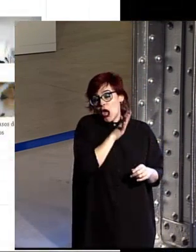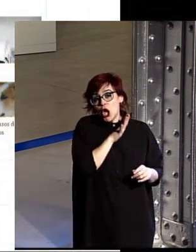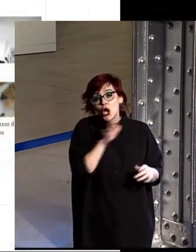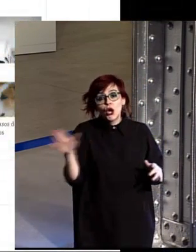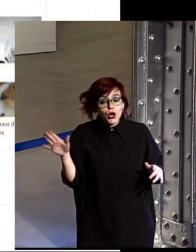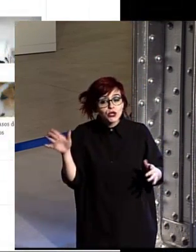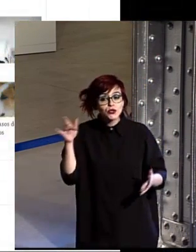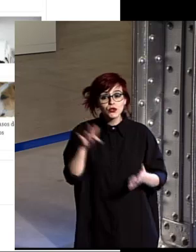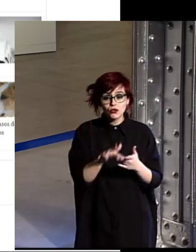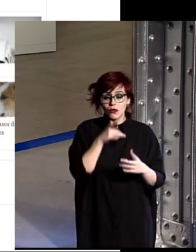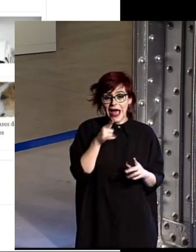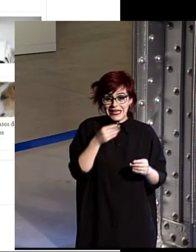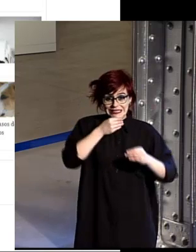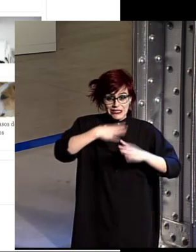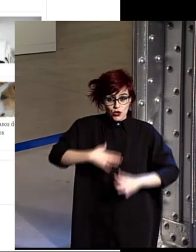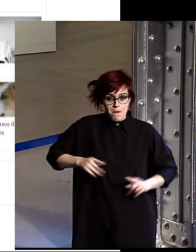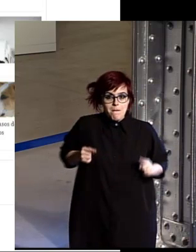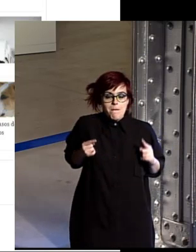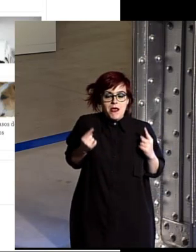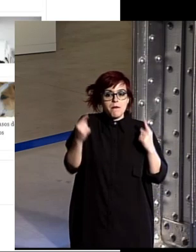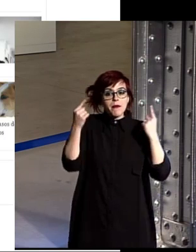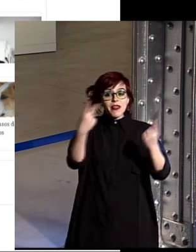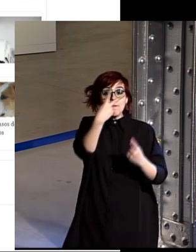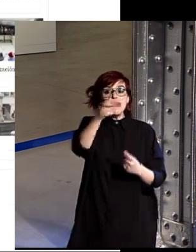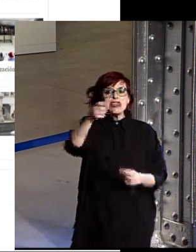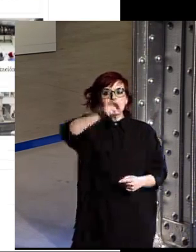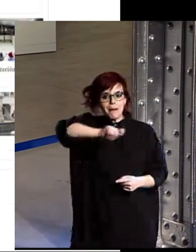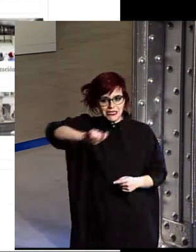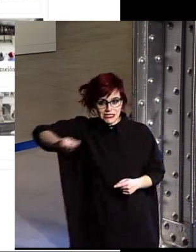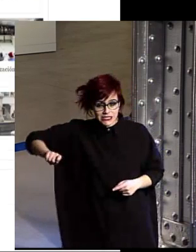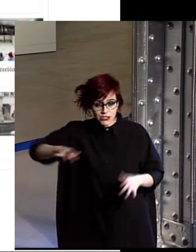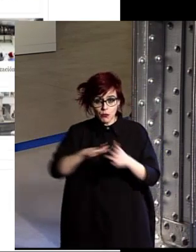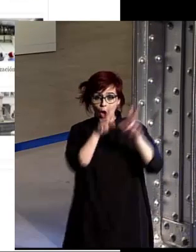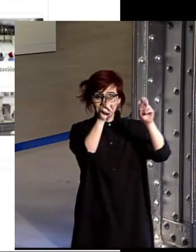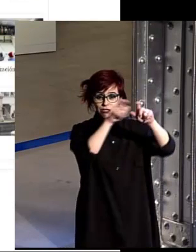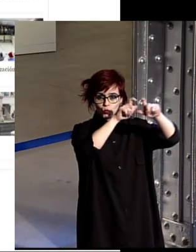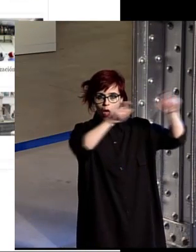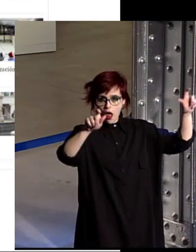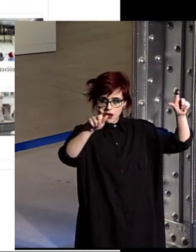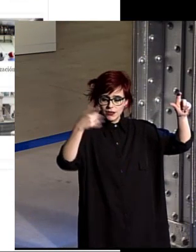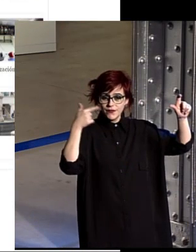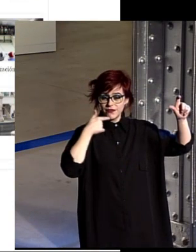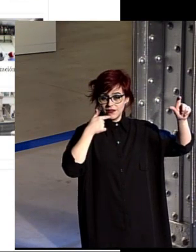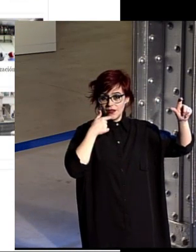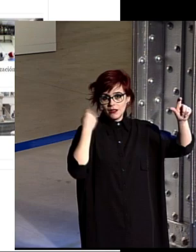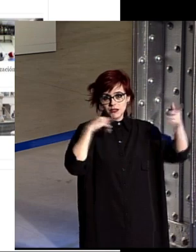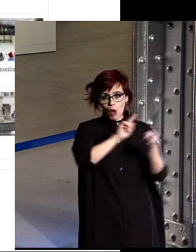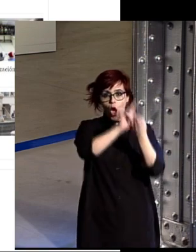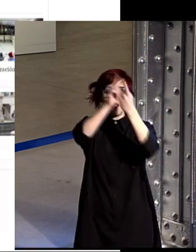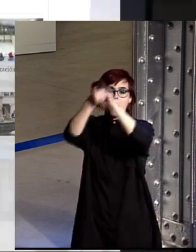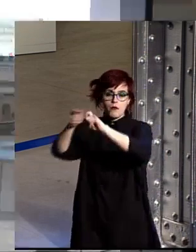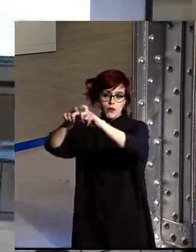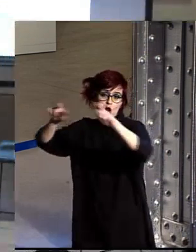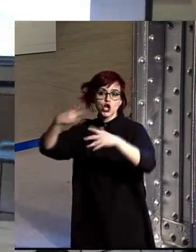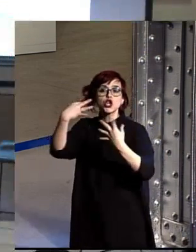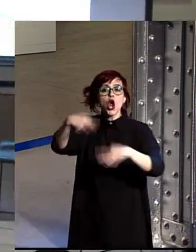menos es la primera vez en la historia que en solo 20 meses pasamos de este titular a este titular, en lo que normal son